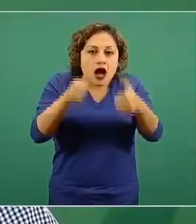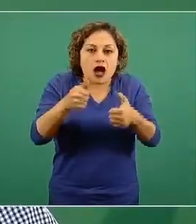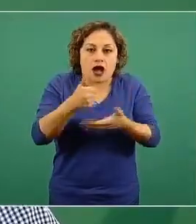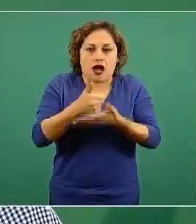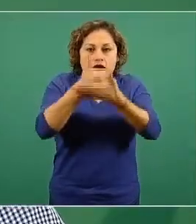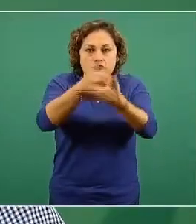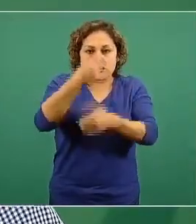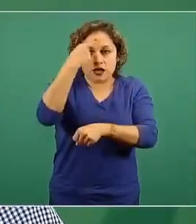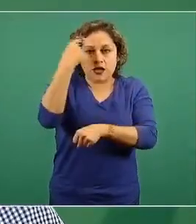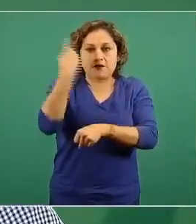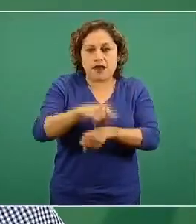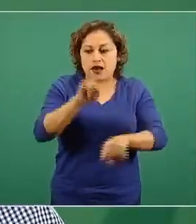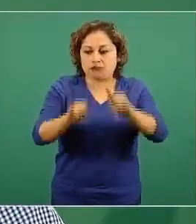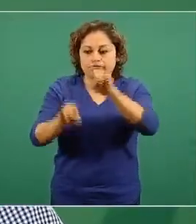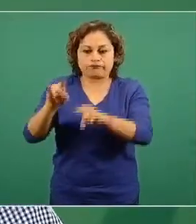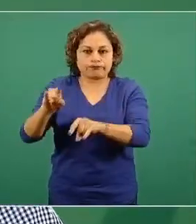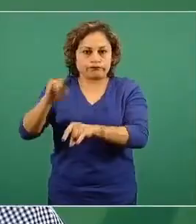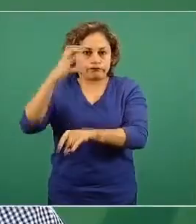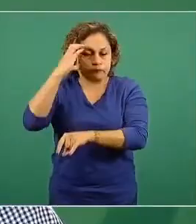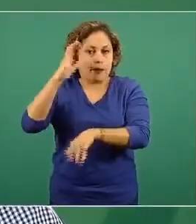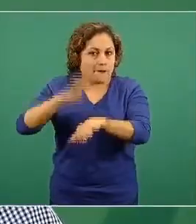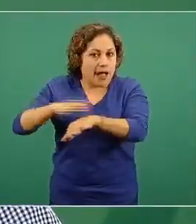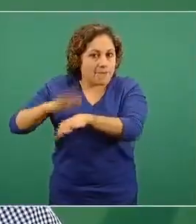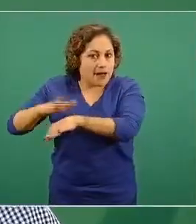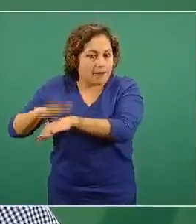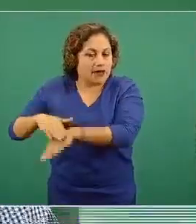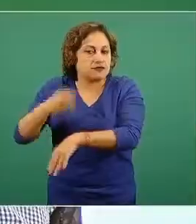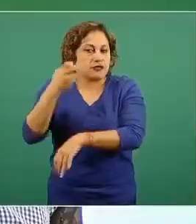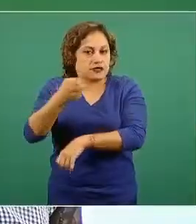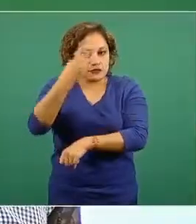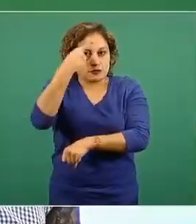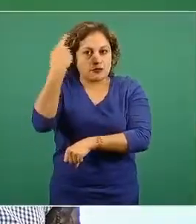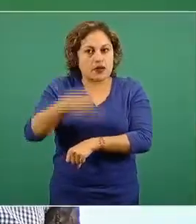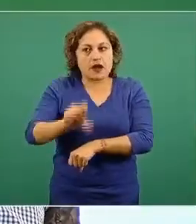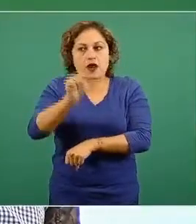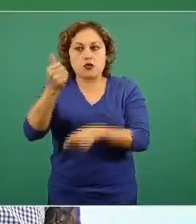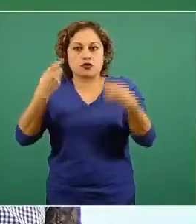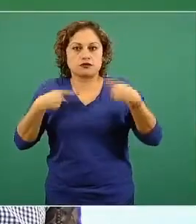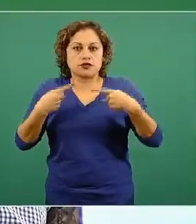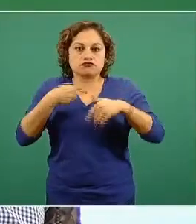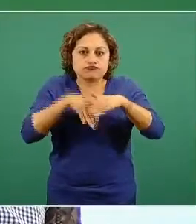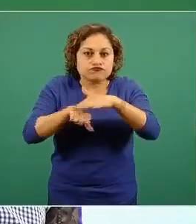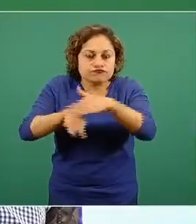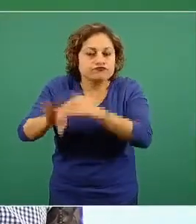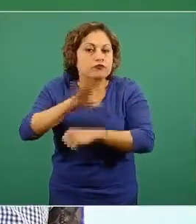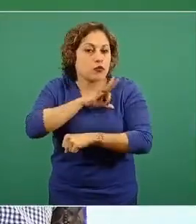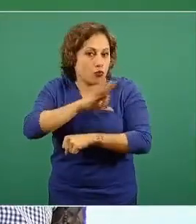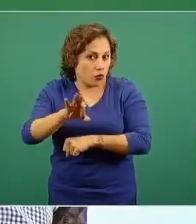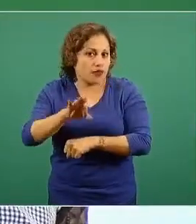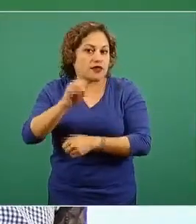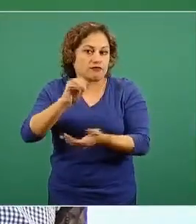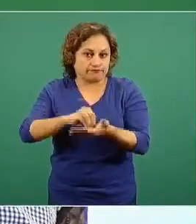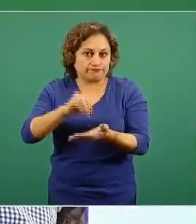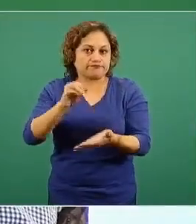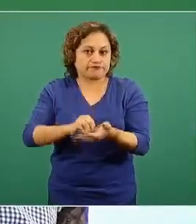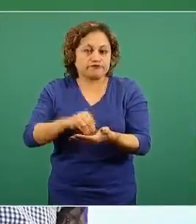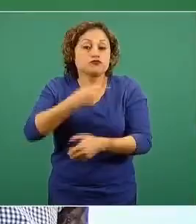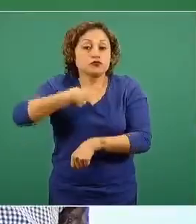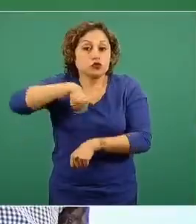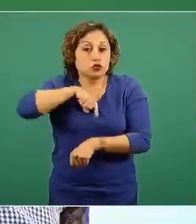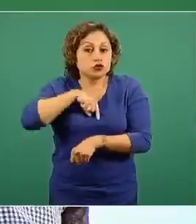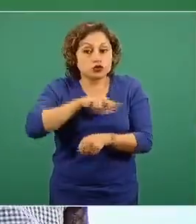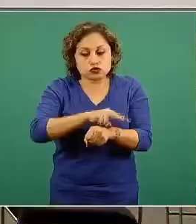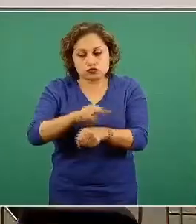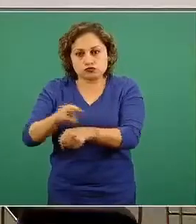disponibilidad que esperemos, y por eso presentamos y actualizamos todos los días estos porcentajes, puedan mantenerse